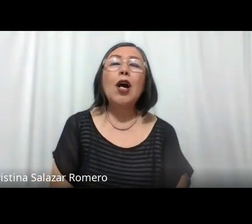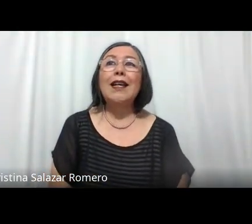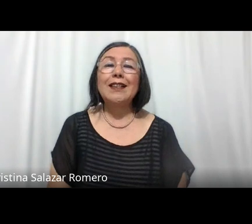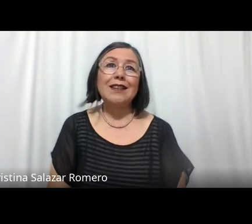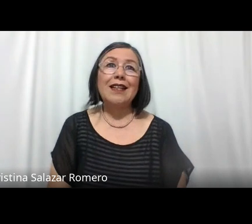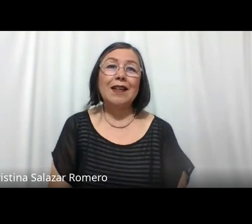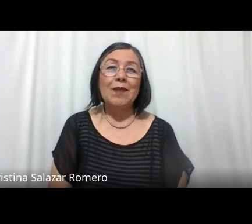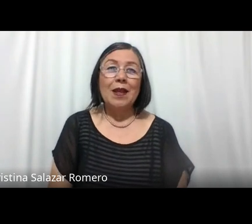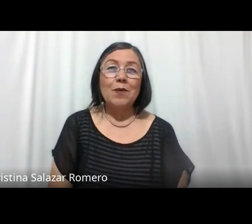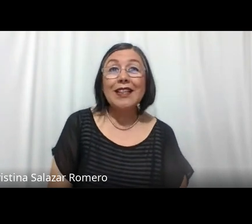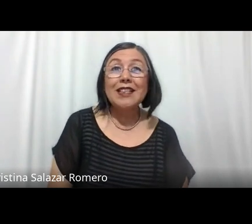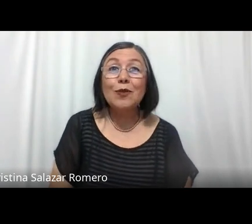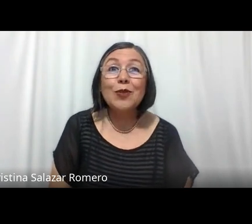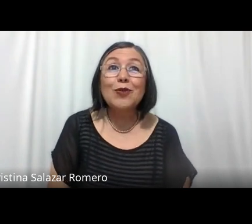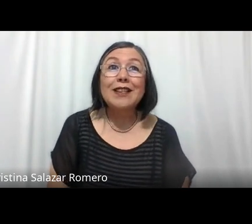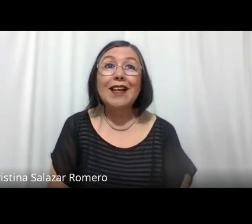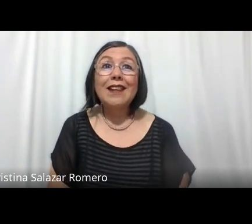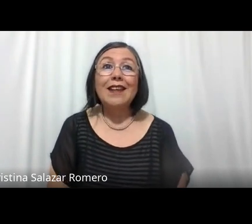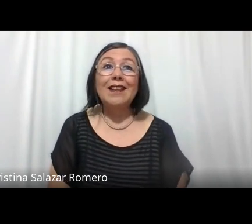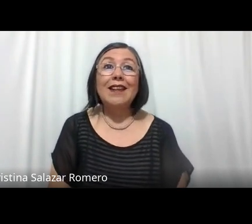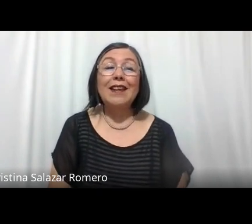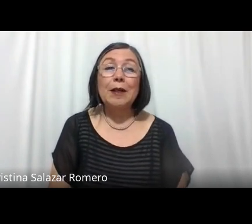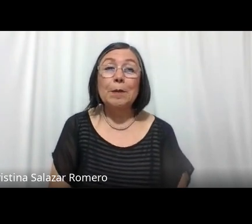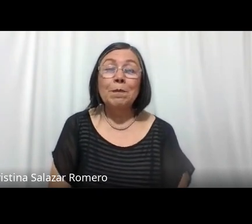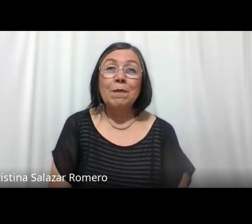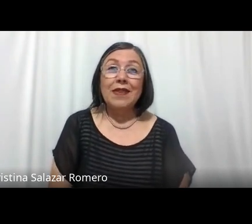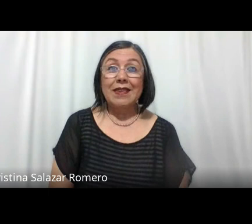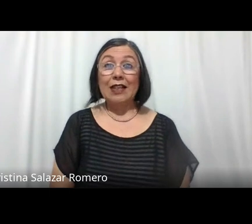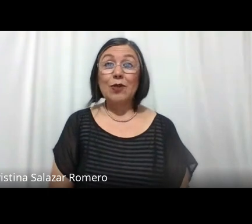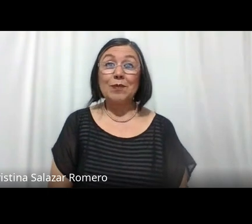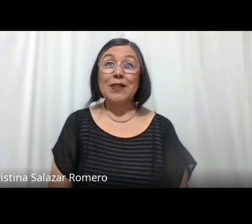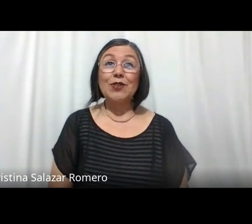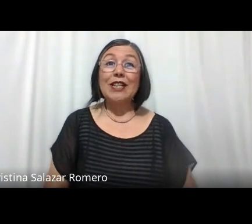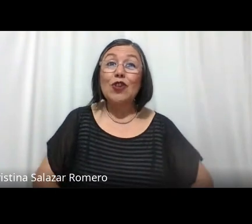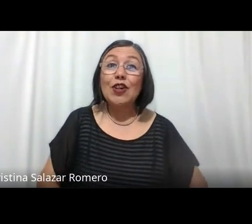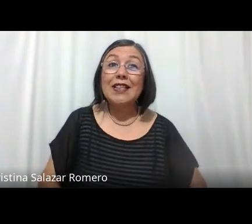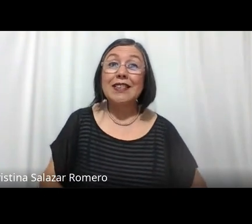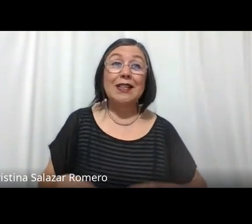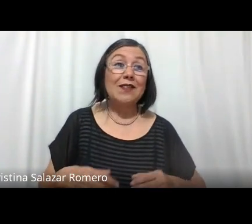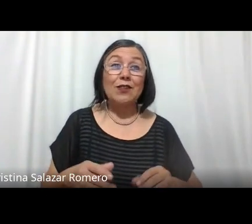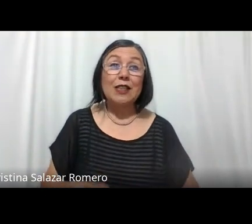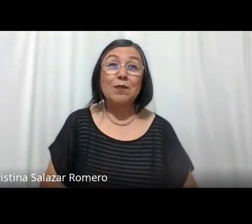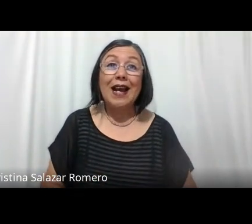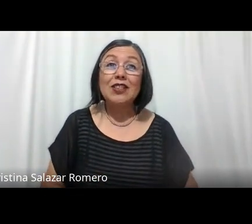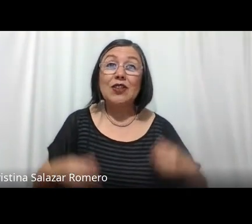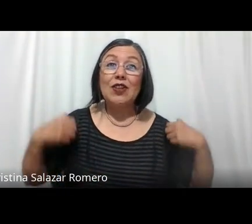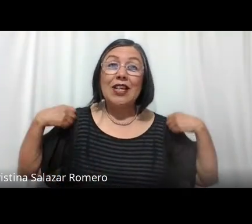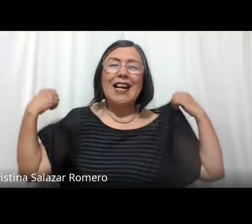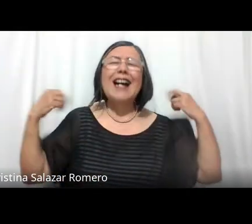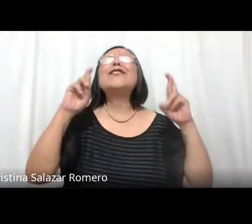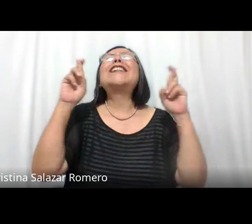o voy a tener la oportunidad de interactuar con personas sordas y van a abrir un